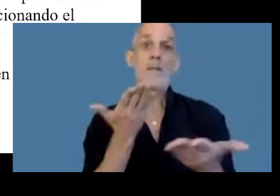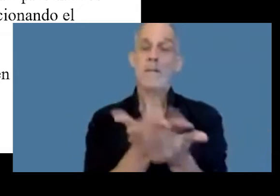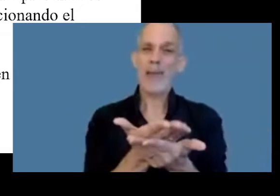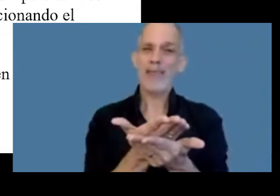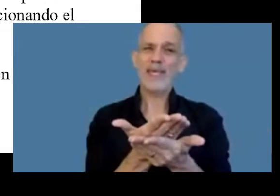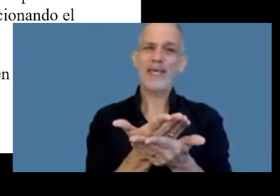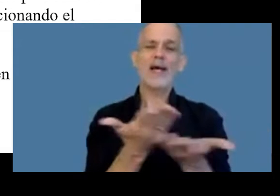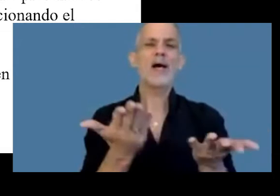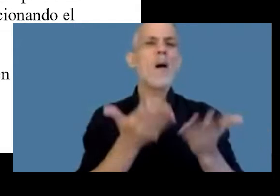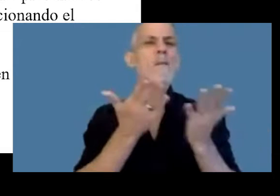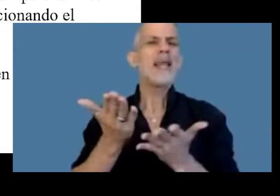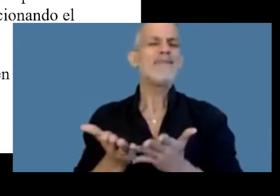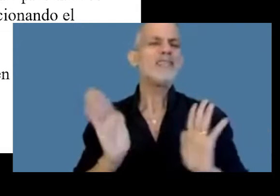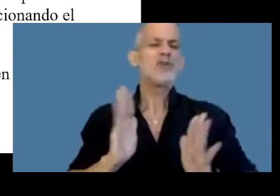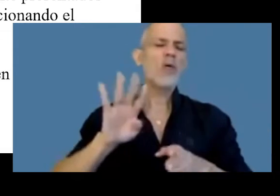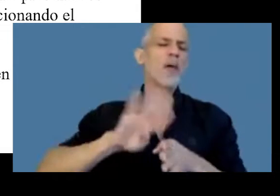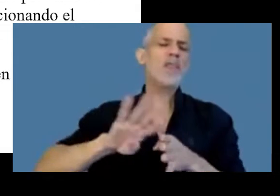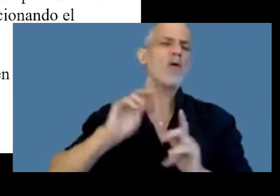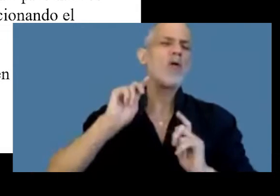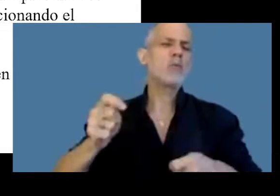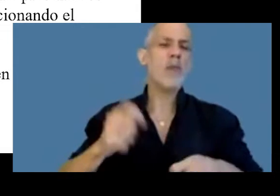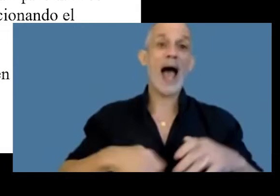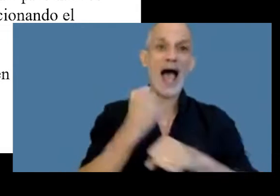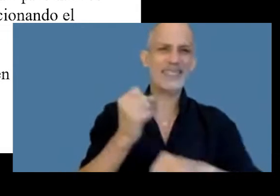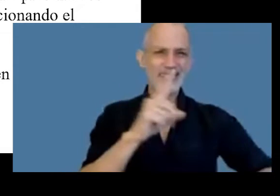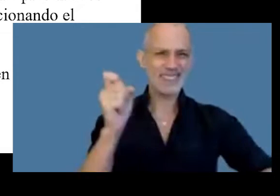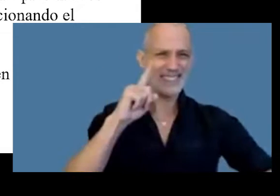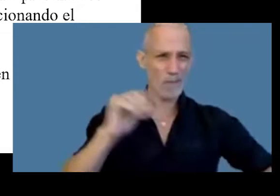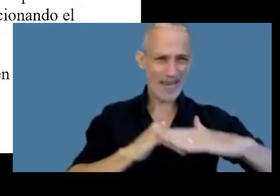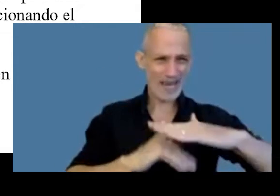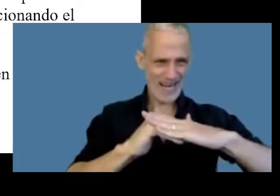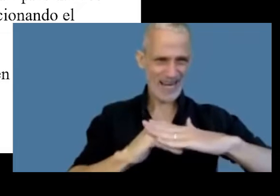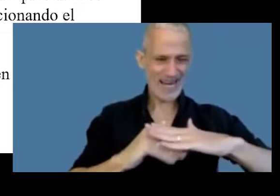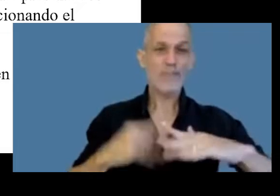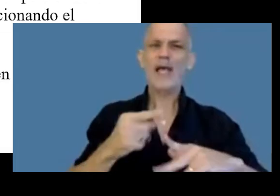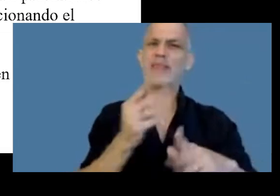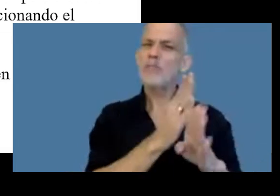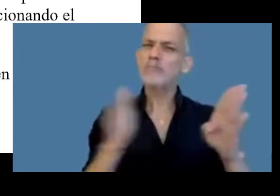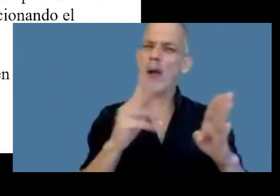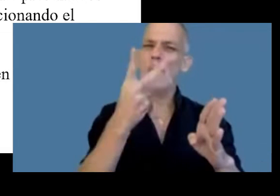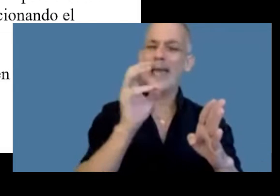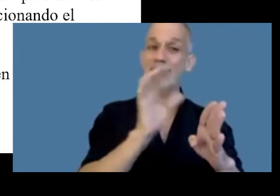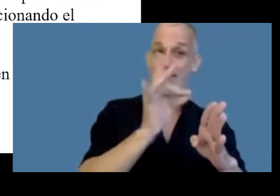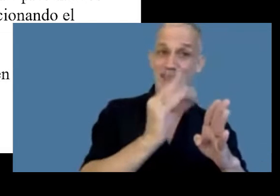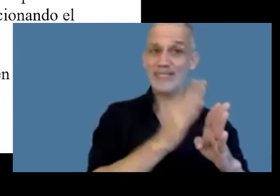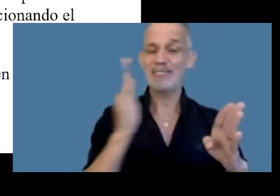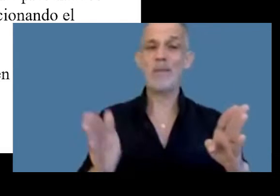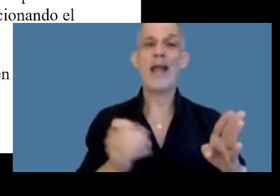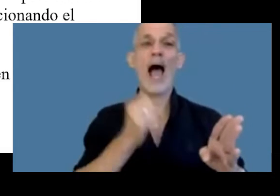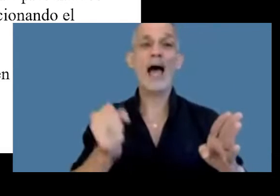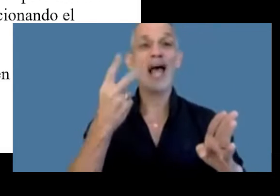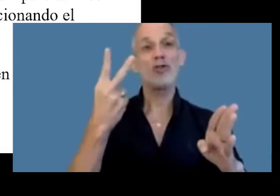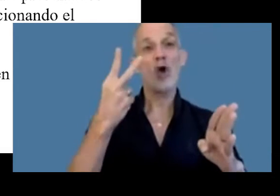beneficio de condonación hasta 100.000 pesos desde el 20 de diciembre hasta el 2 de